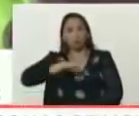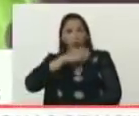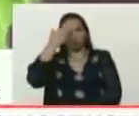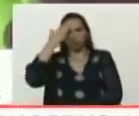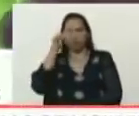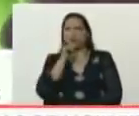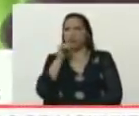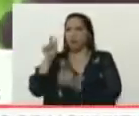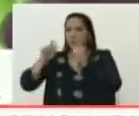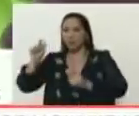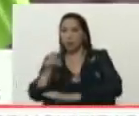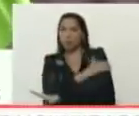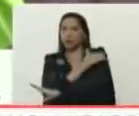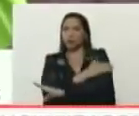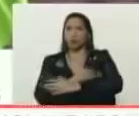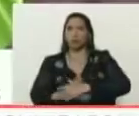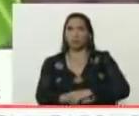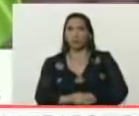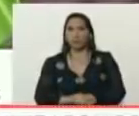son.